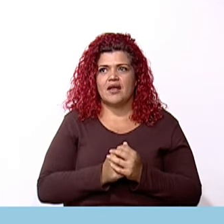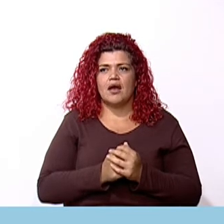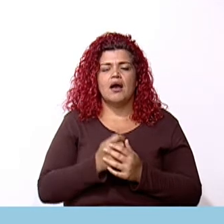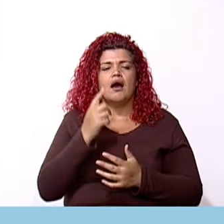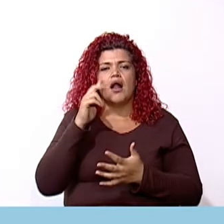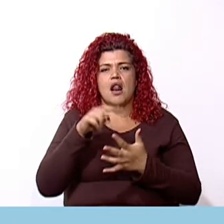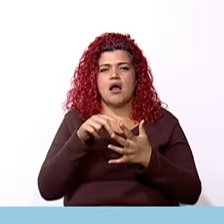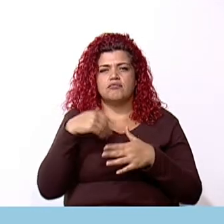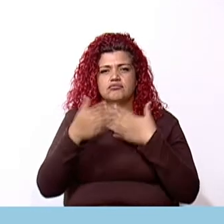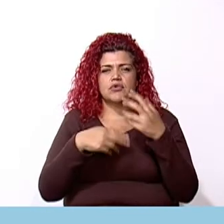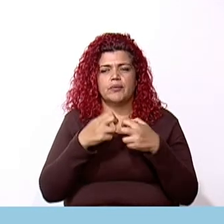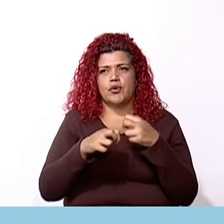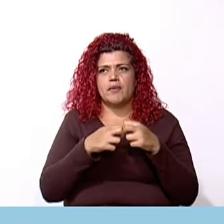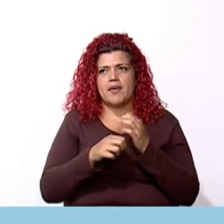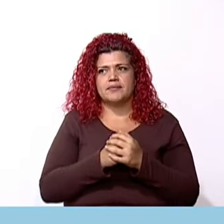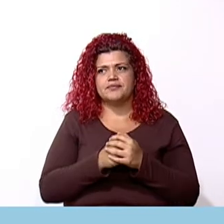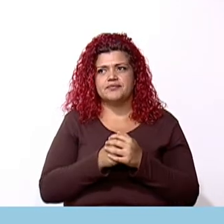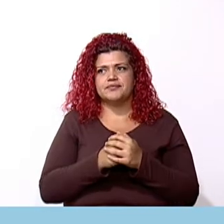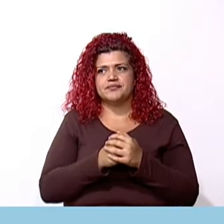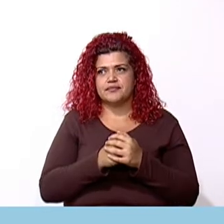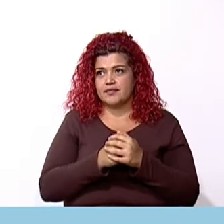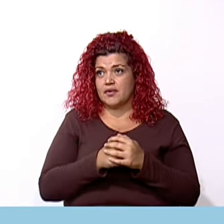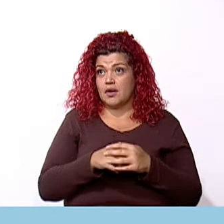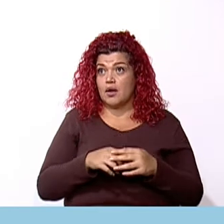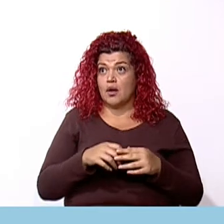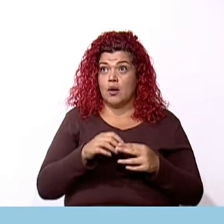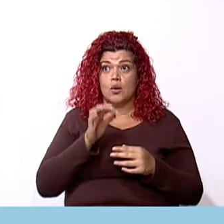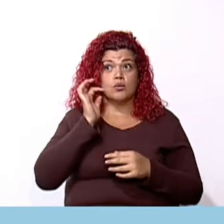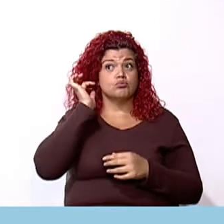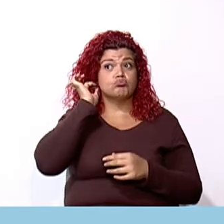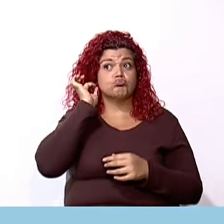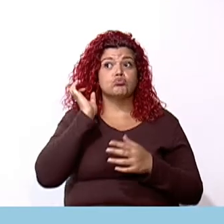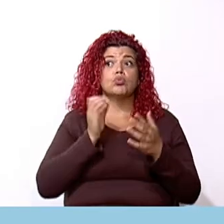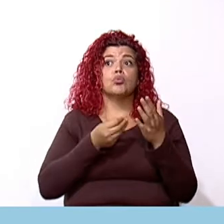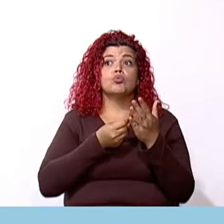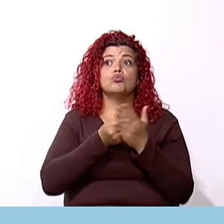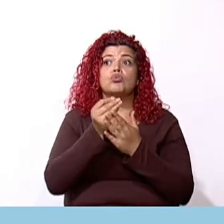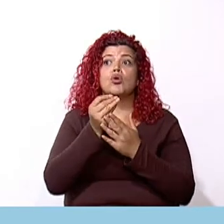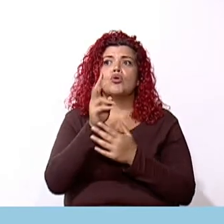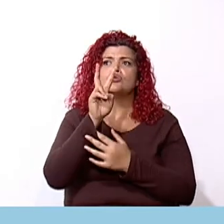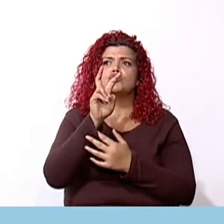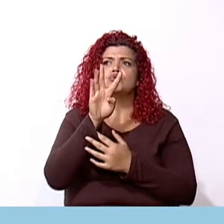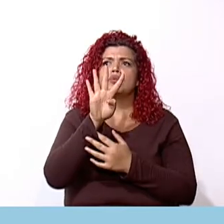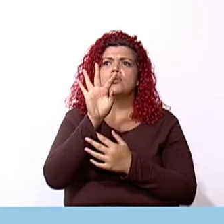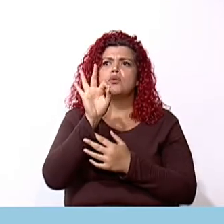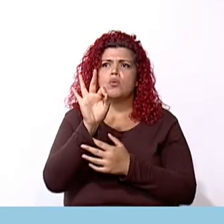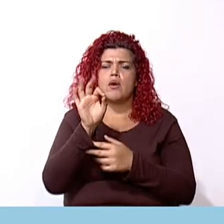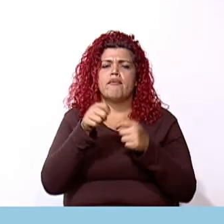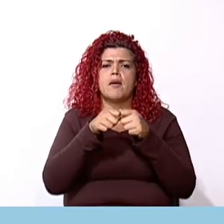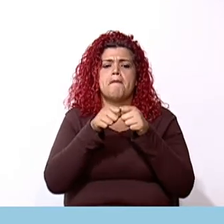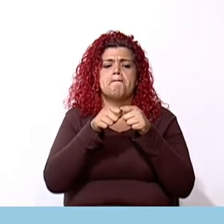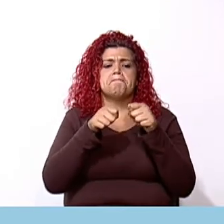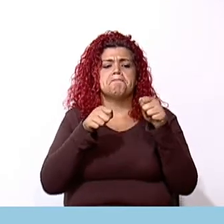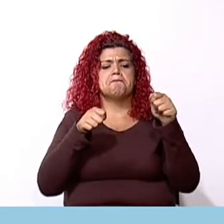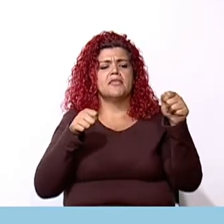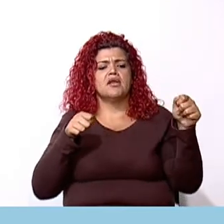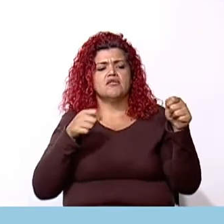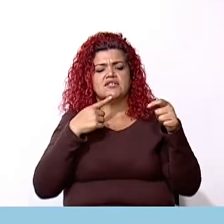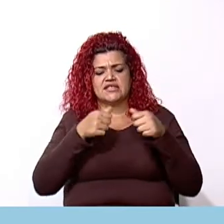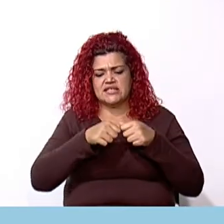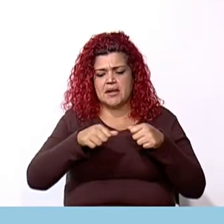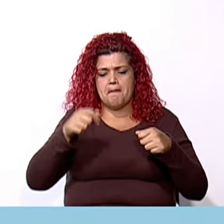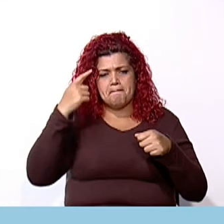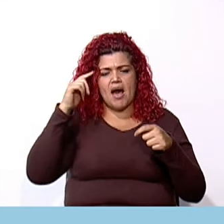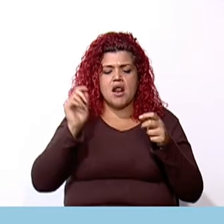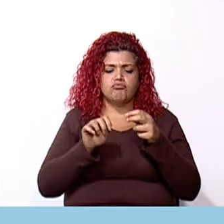Leamos ahora este problema. Dice, doña Julia compró 249 metros de cinta para realizar